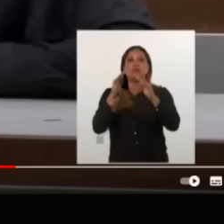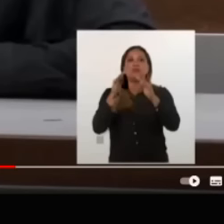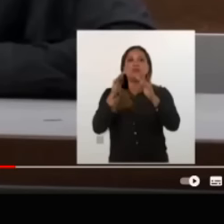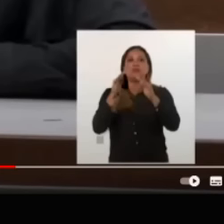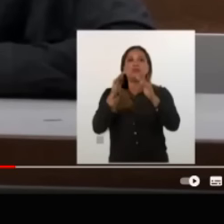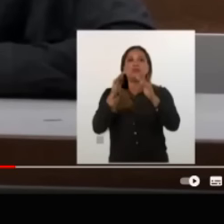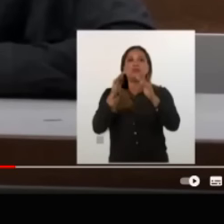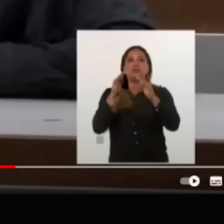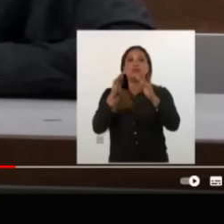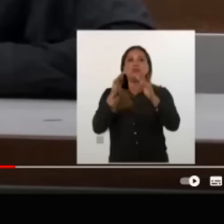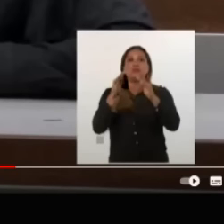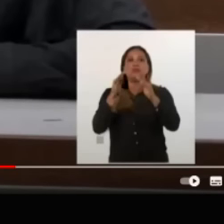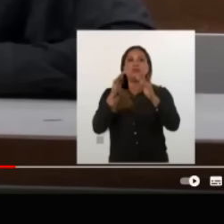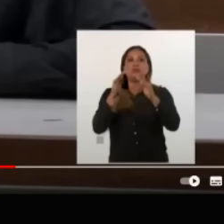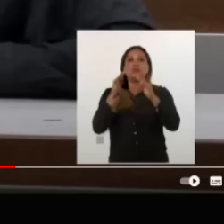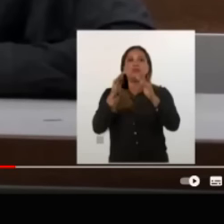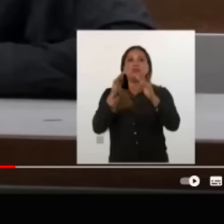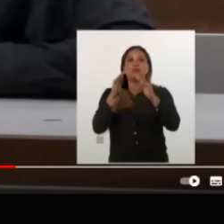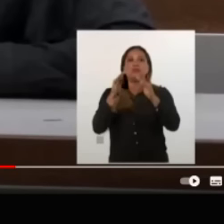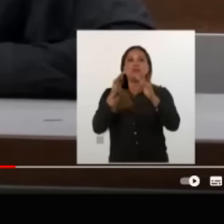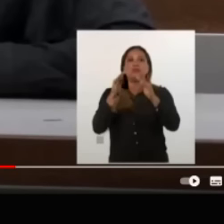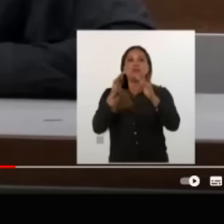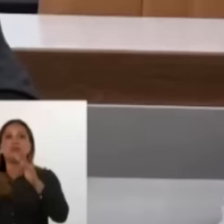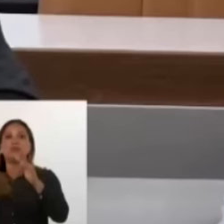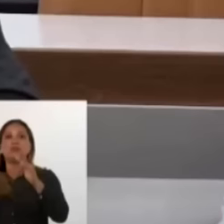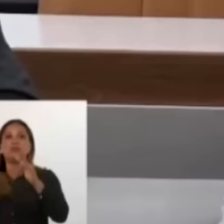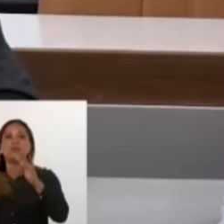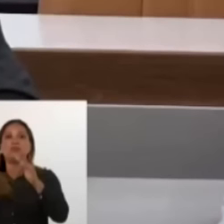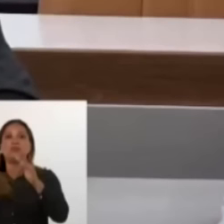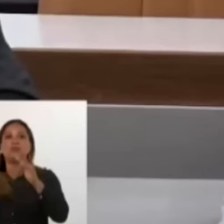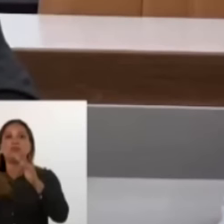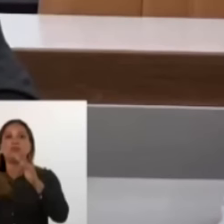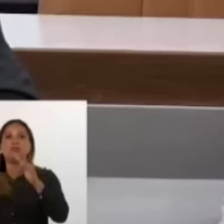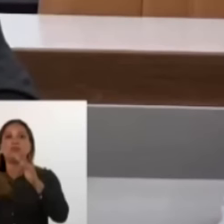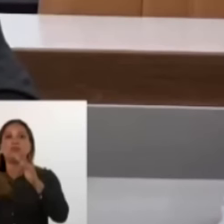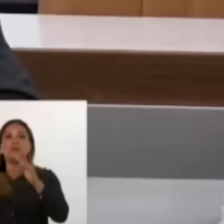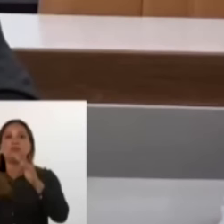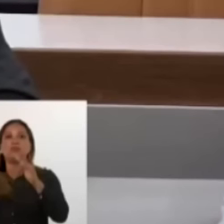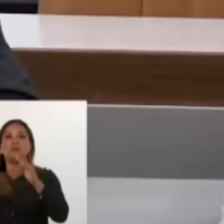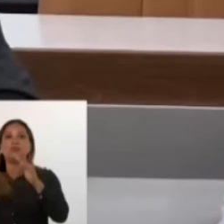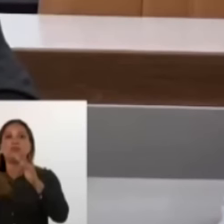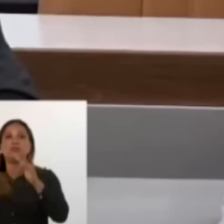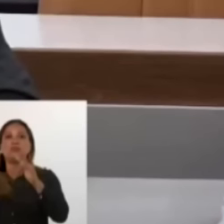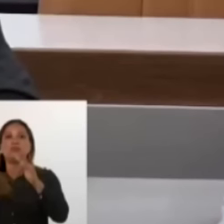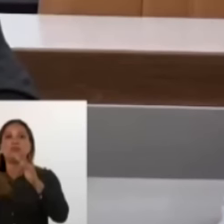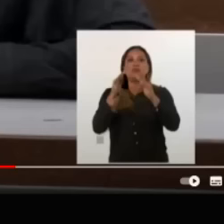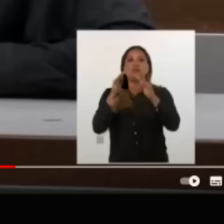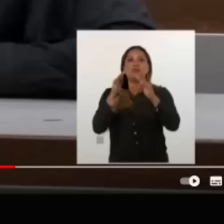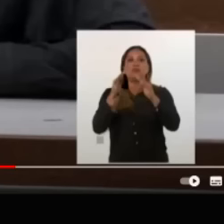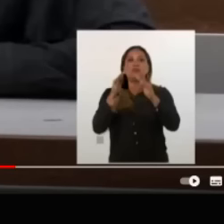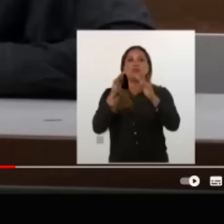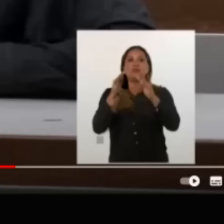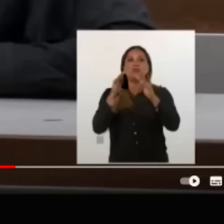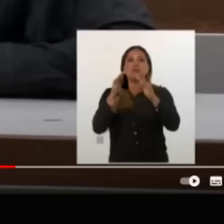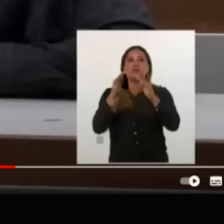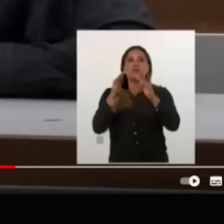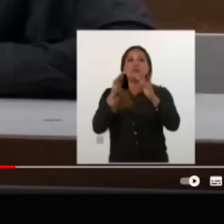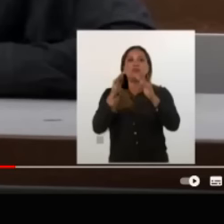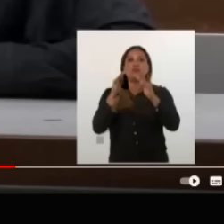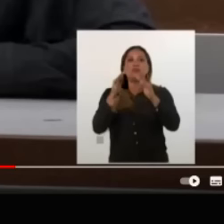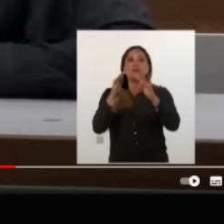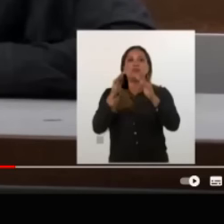lo que está diciendo este aquí que mientas más rápido mejor porque entonces después se le crean todas estas ciudadelas Claro que la gente hace esto